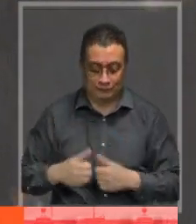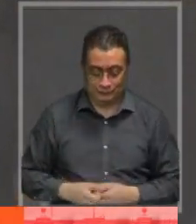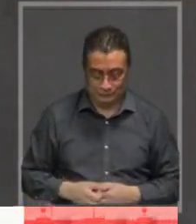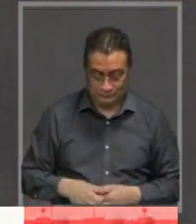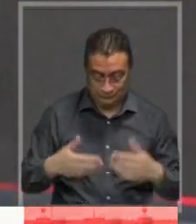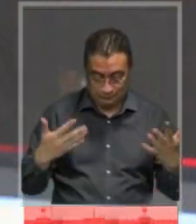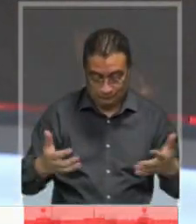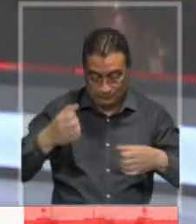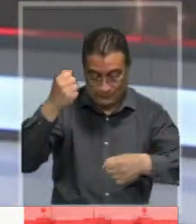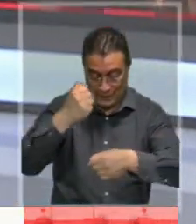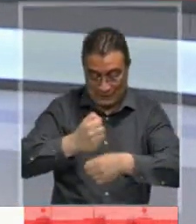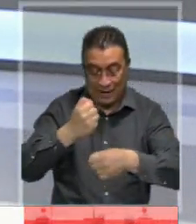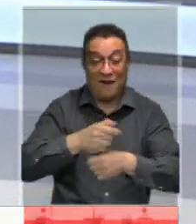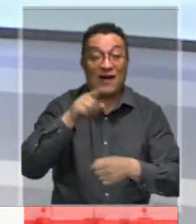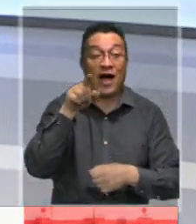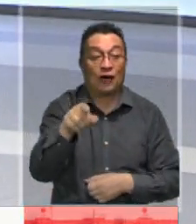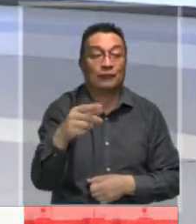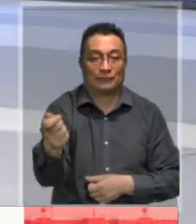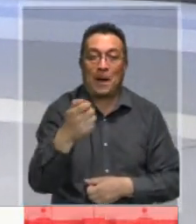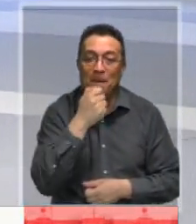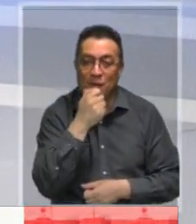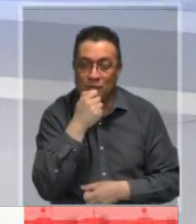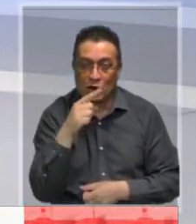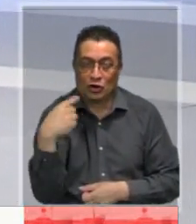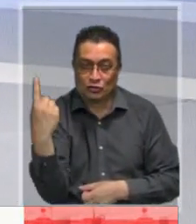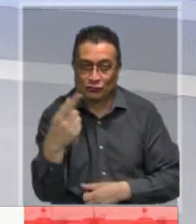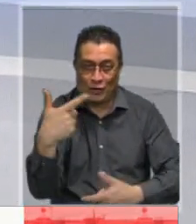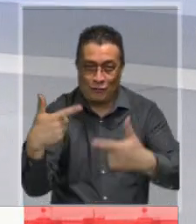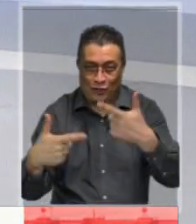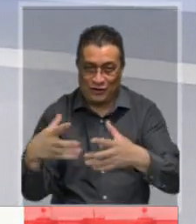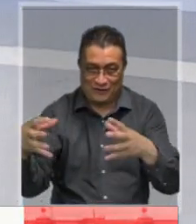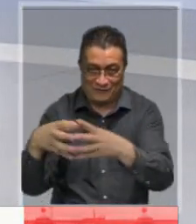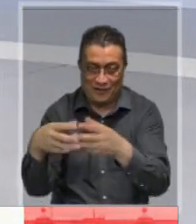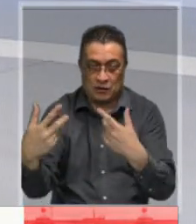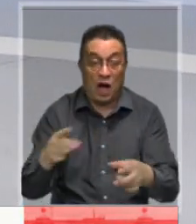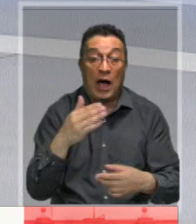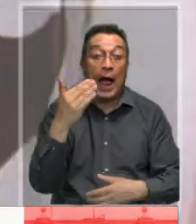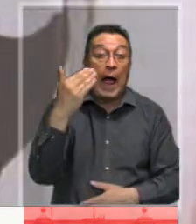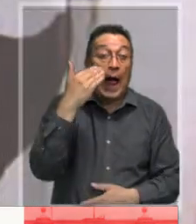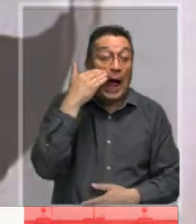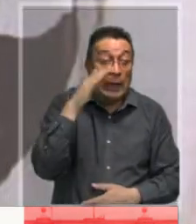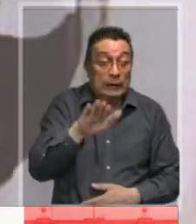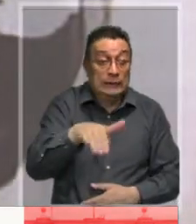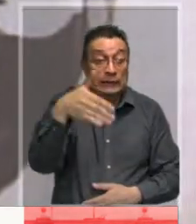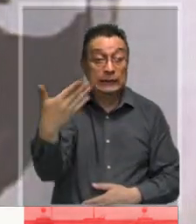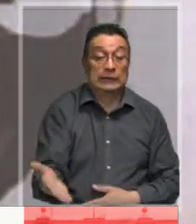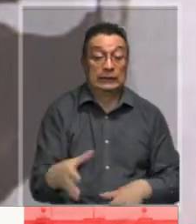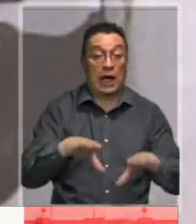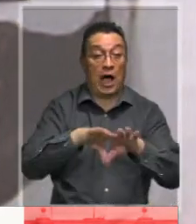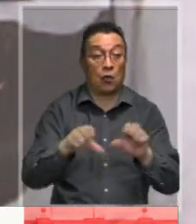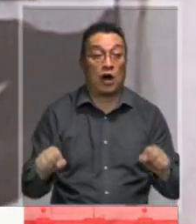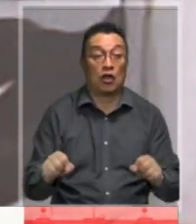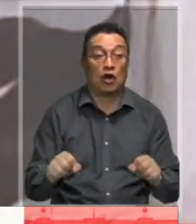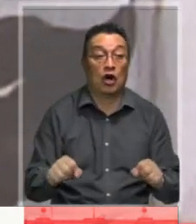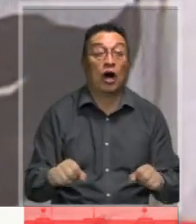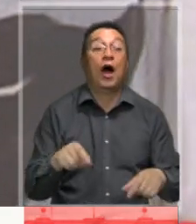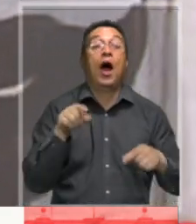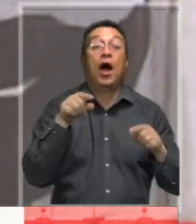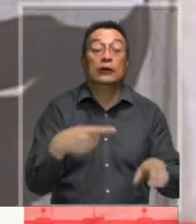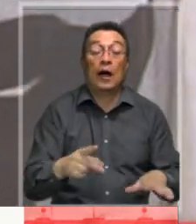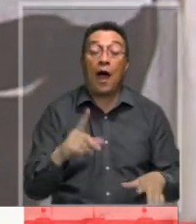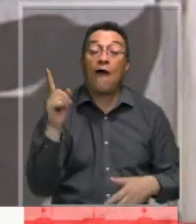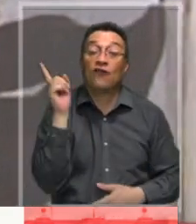El trabajo de Carlos Avendaño, Beatriz Aput, bueno, de todo el equipo de política, estuvo a punto de caerse ayer el acuerdo. Axel, bueno, finalmente